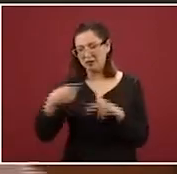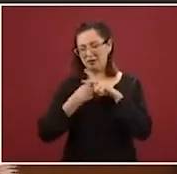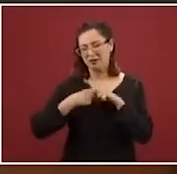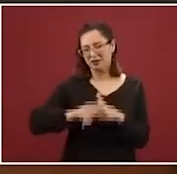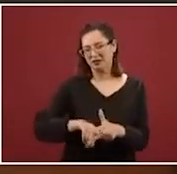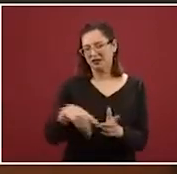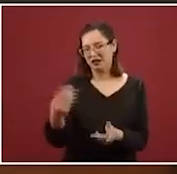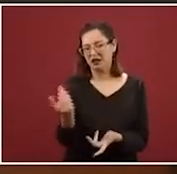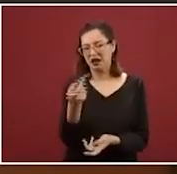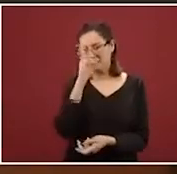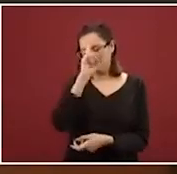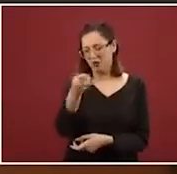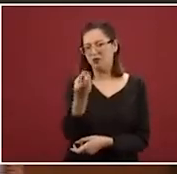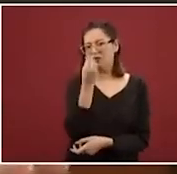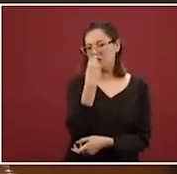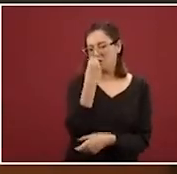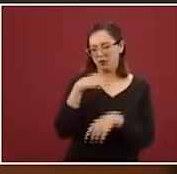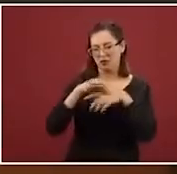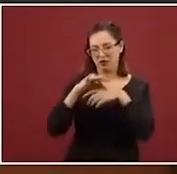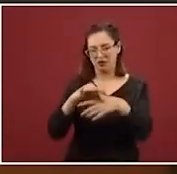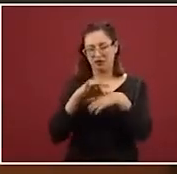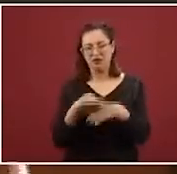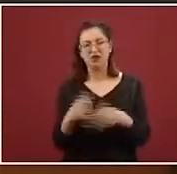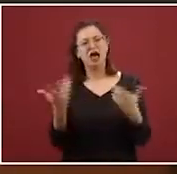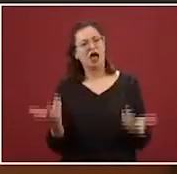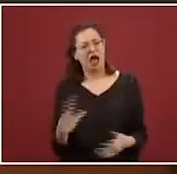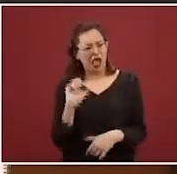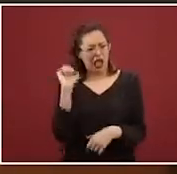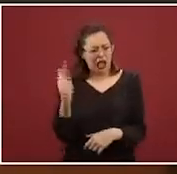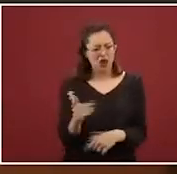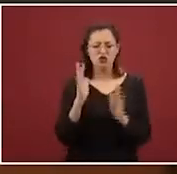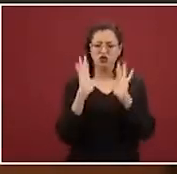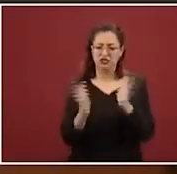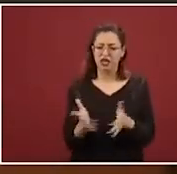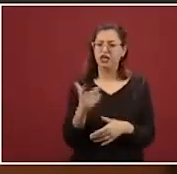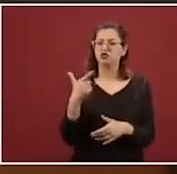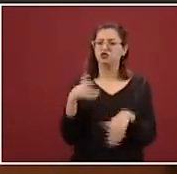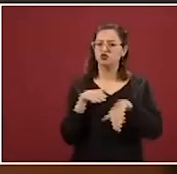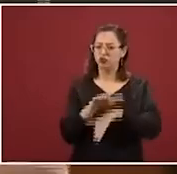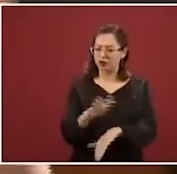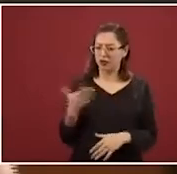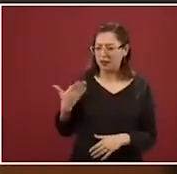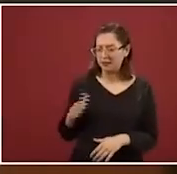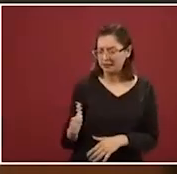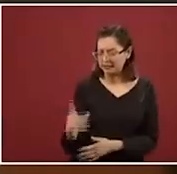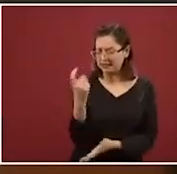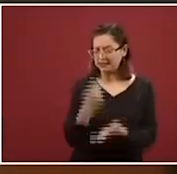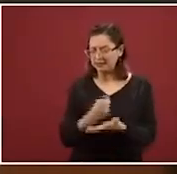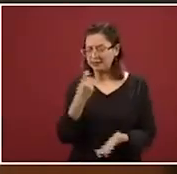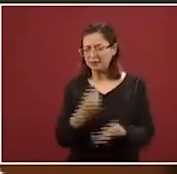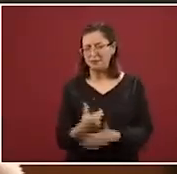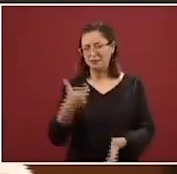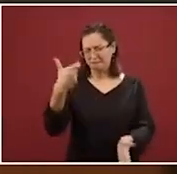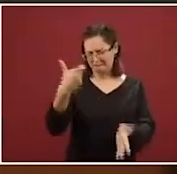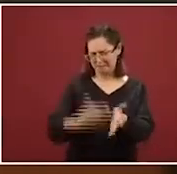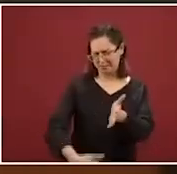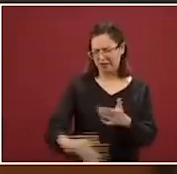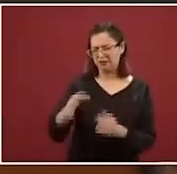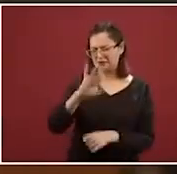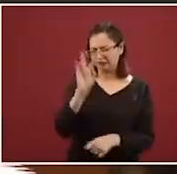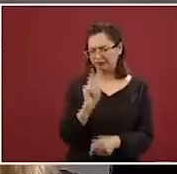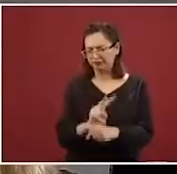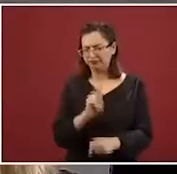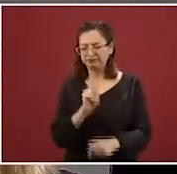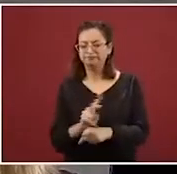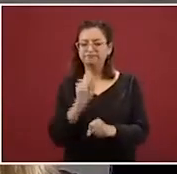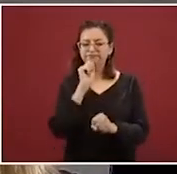procuraduría para garantizar buenos precios en pescados y mariscos y la